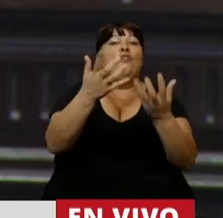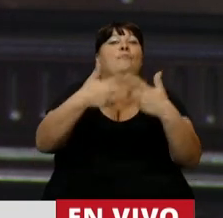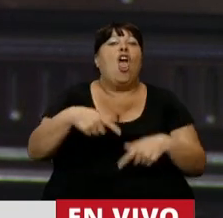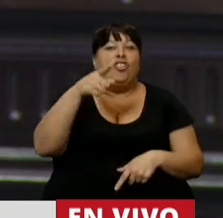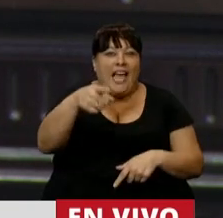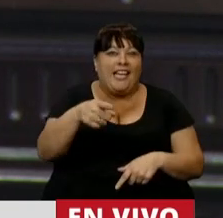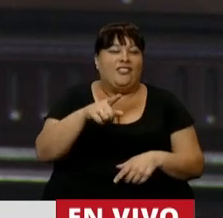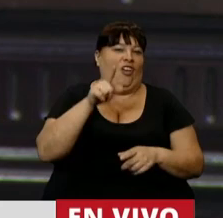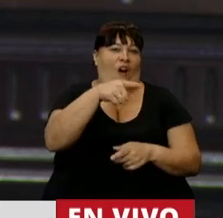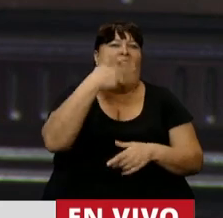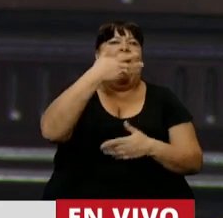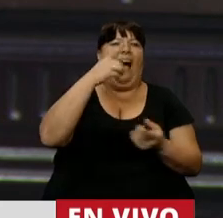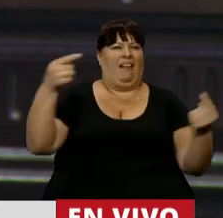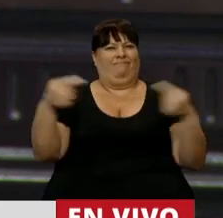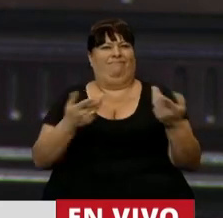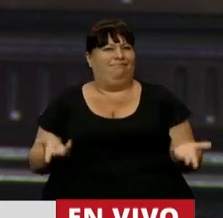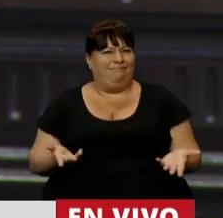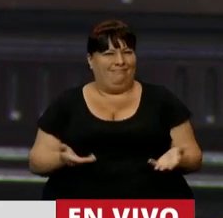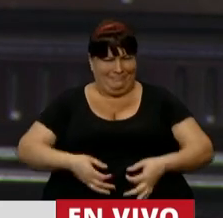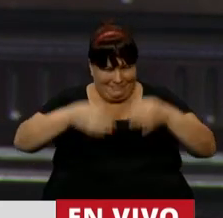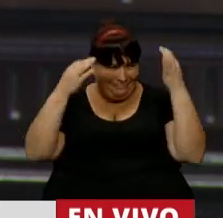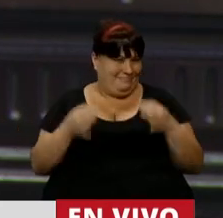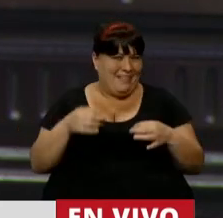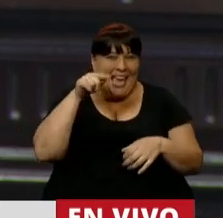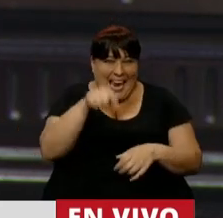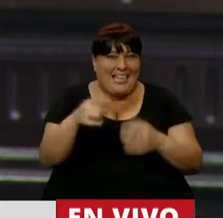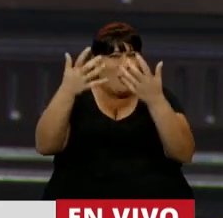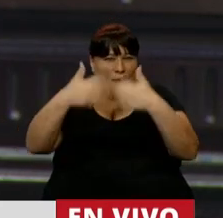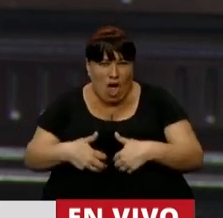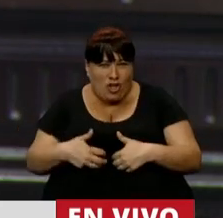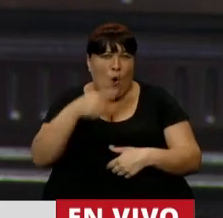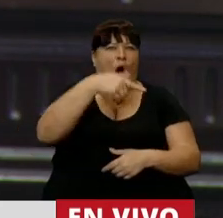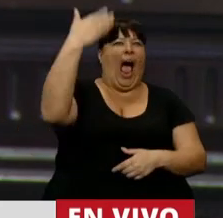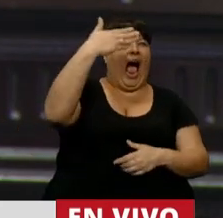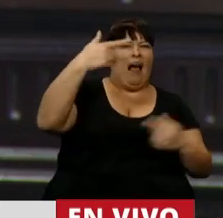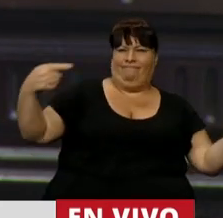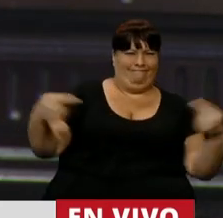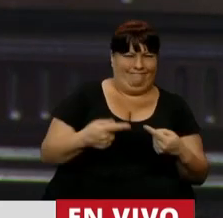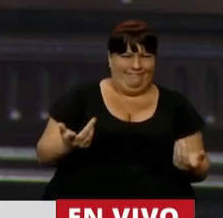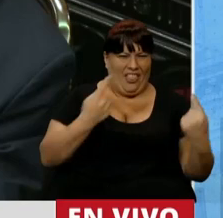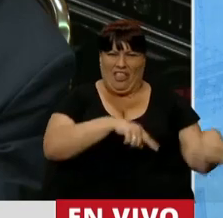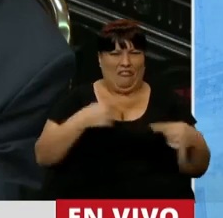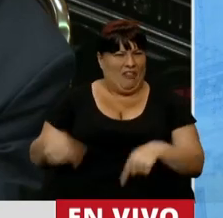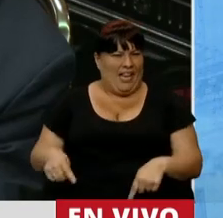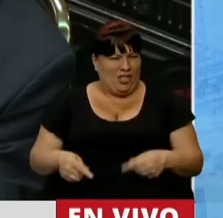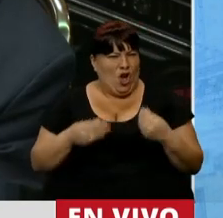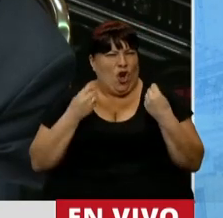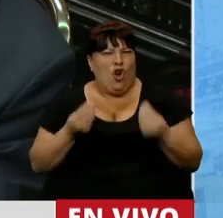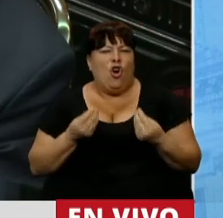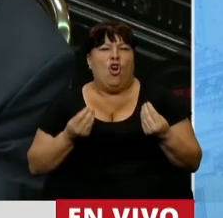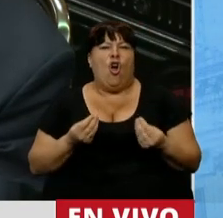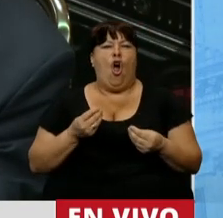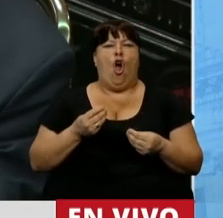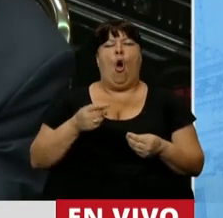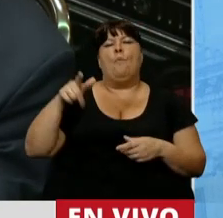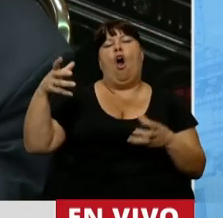proyecto mata su relato. Claramente, este proyecto mata el relato. ¿Cómo puede ser que